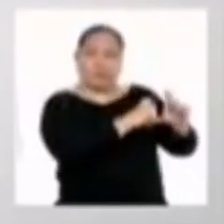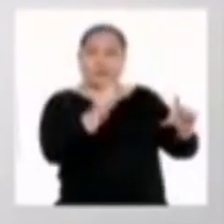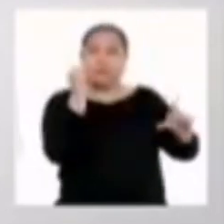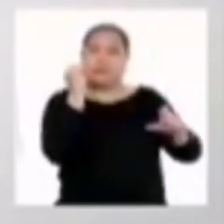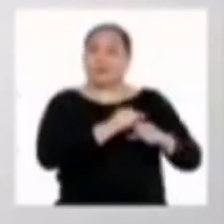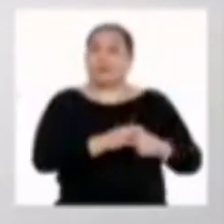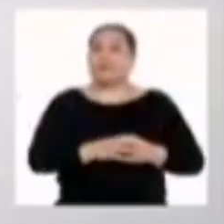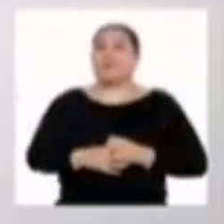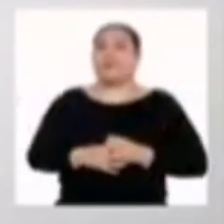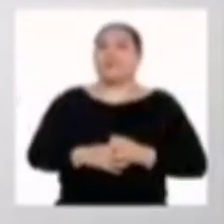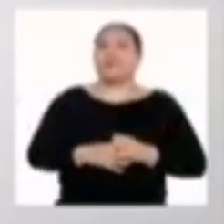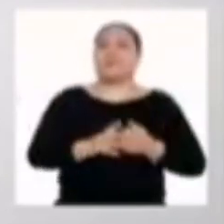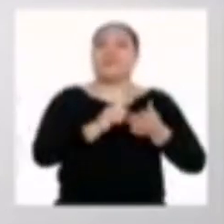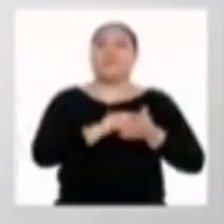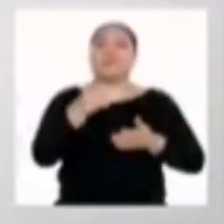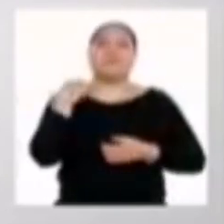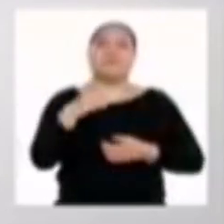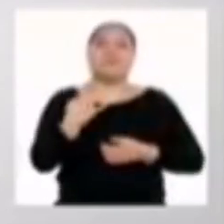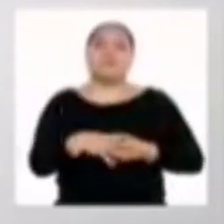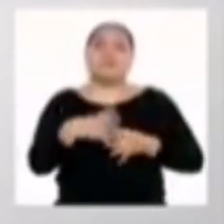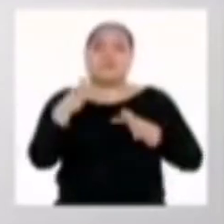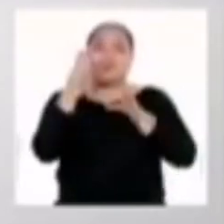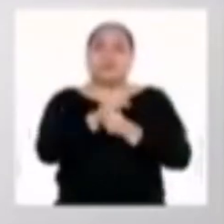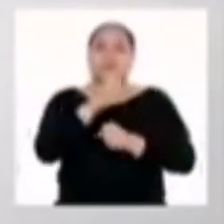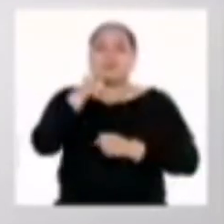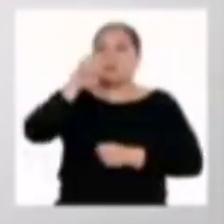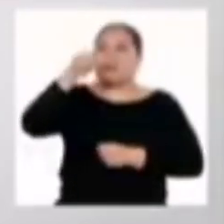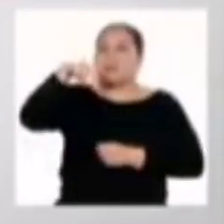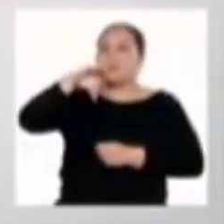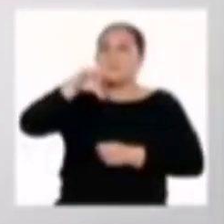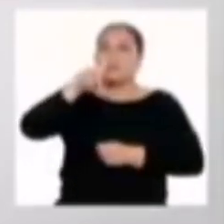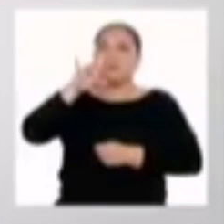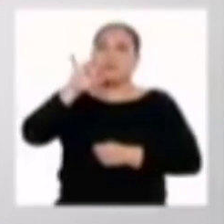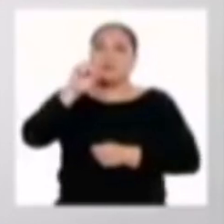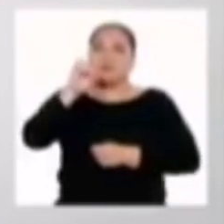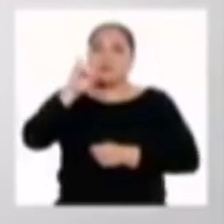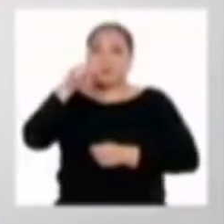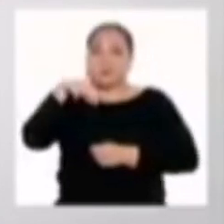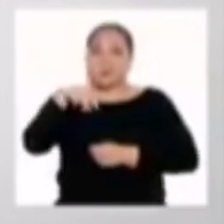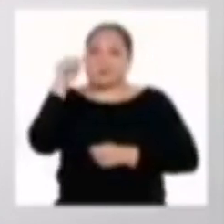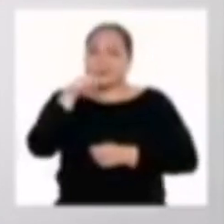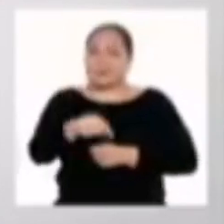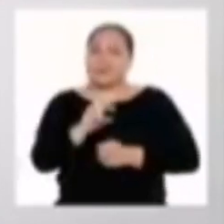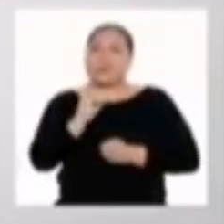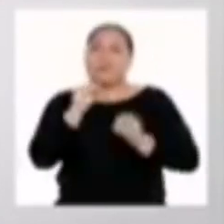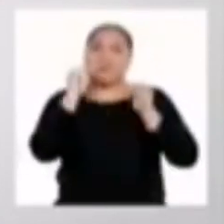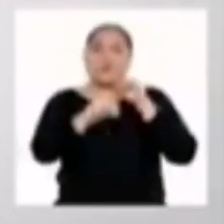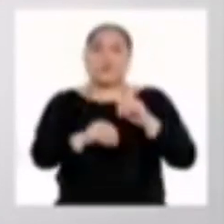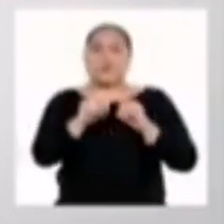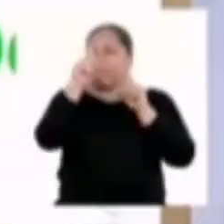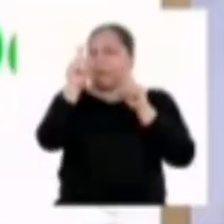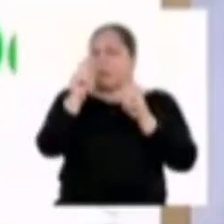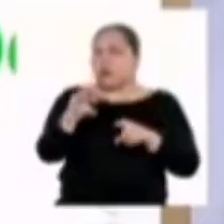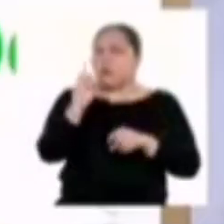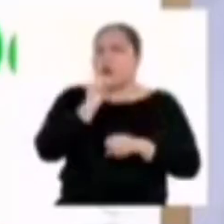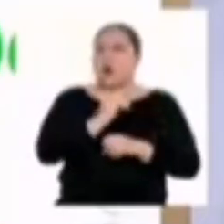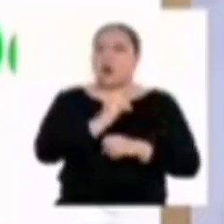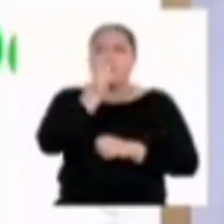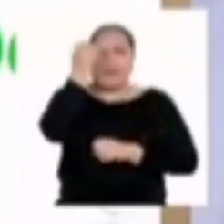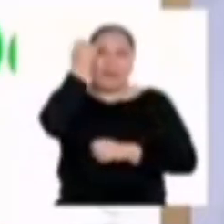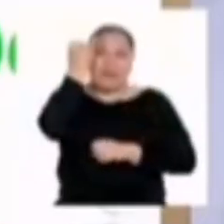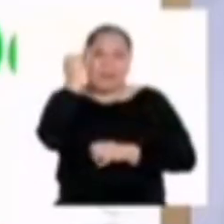texto argumentativo es siempre una conclusión que cierra con una propuesta o cuestionamiento final.